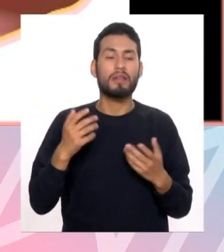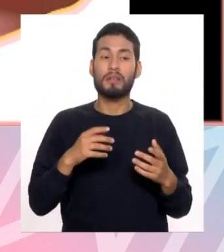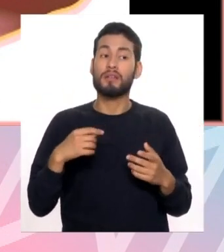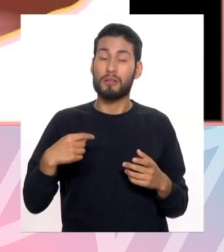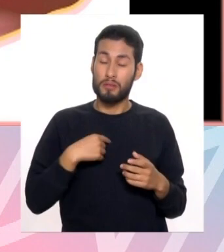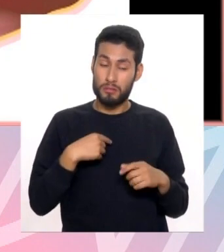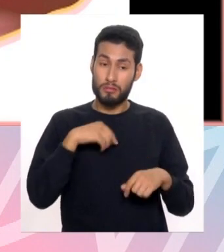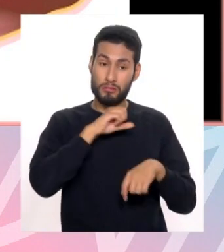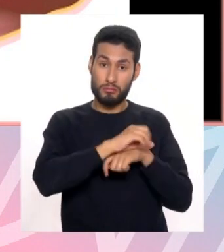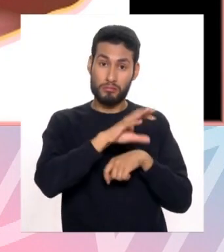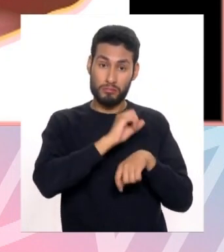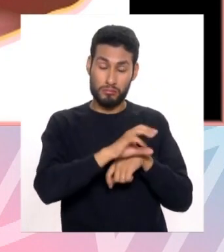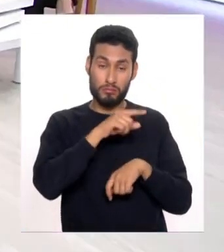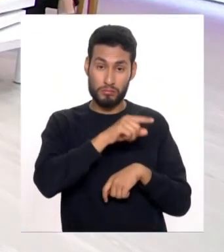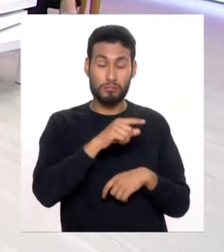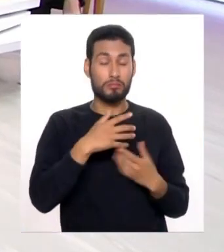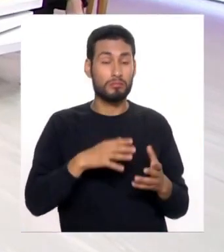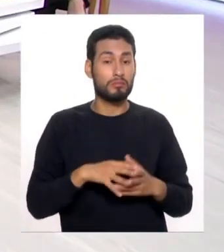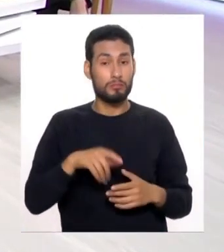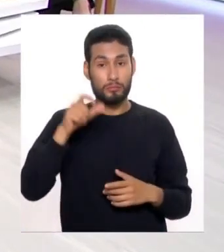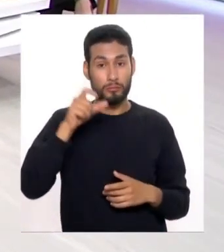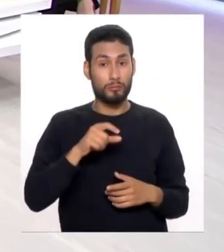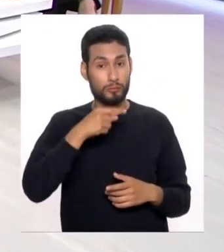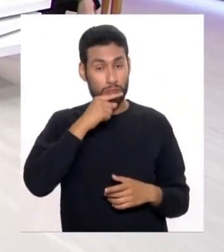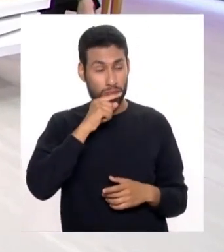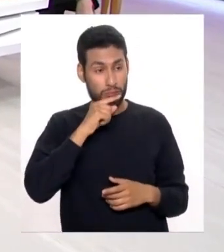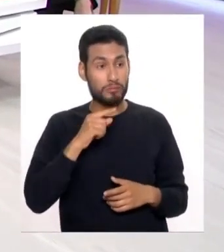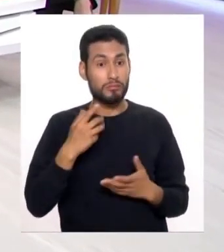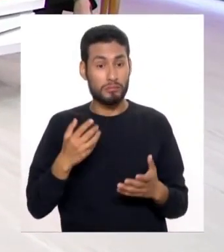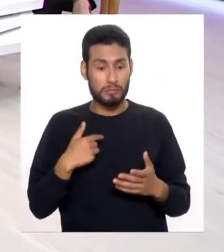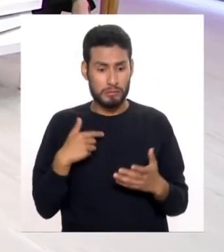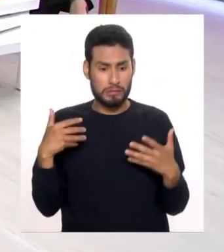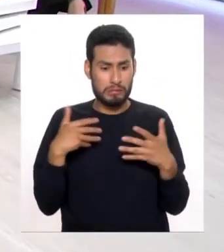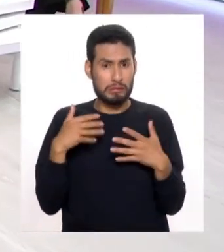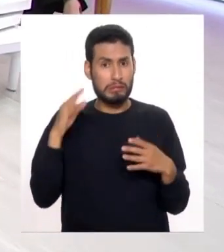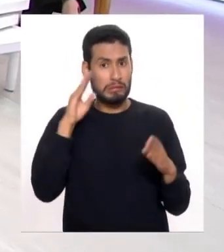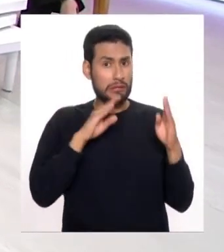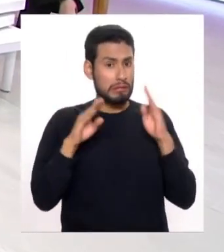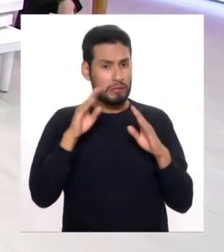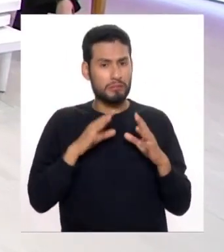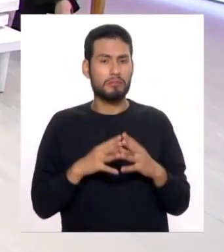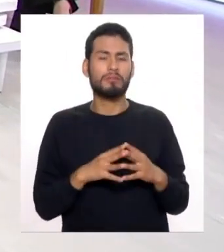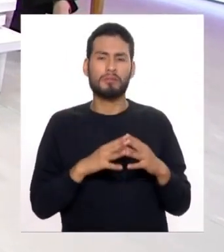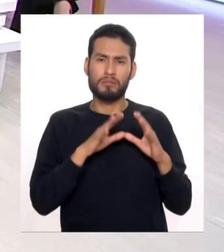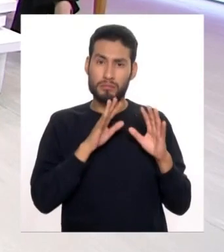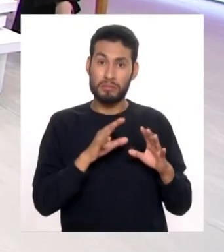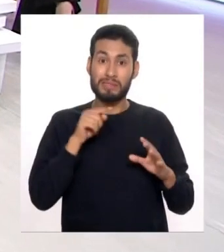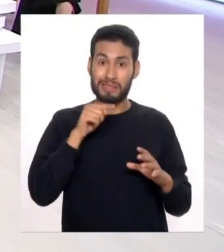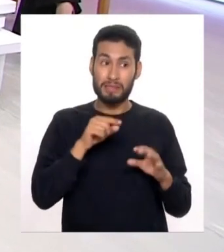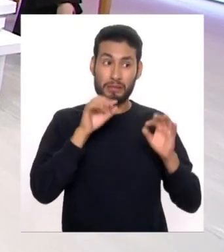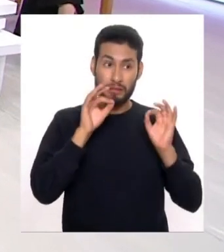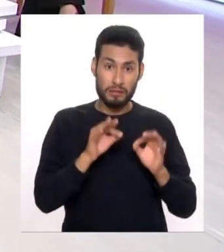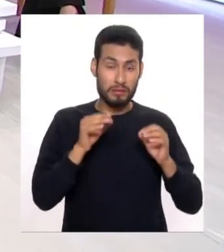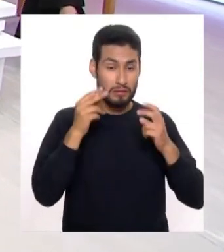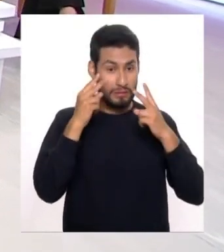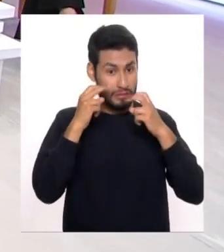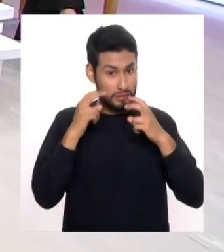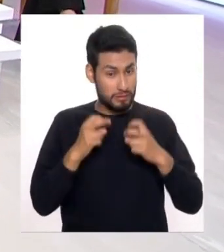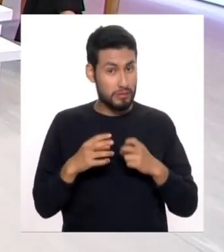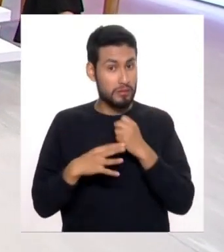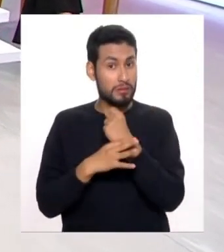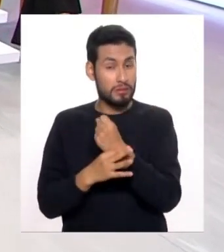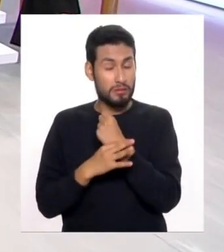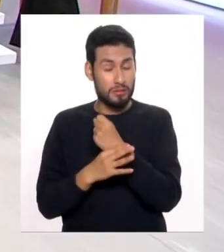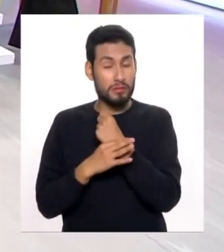principal recomendación cuando una mujer siente este tipo de estrés o ansiedad es que precisamente sea evaluada por un